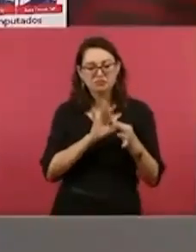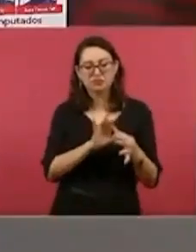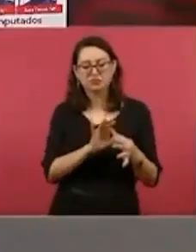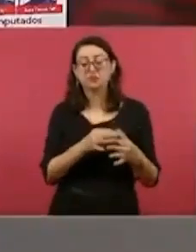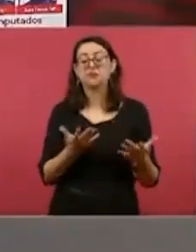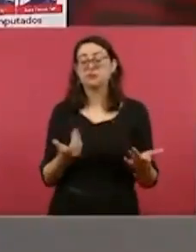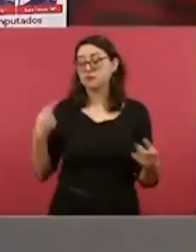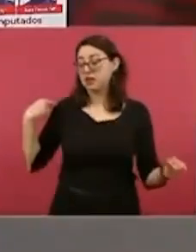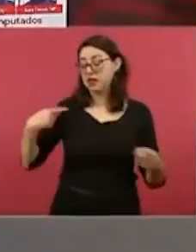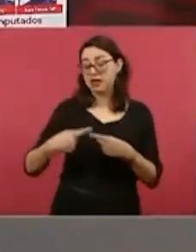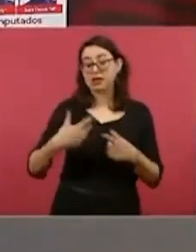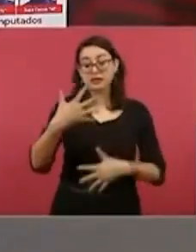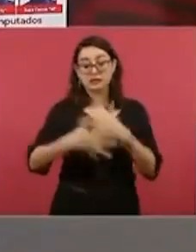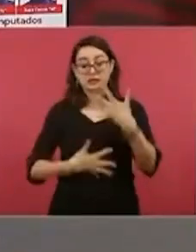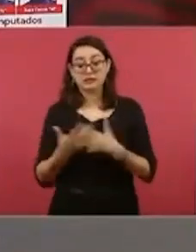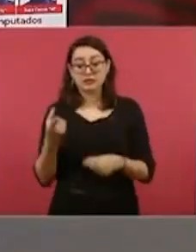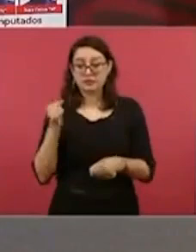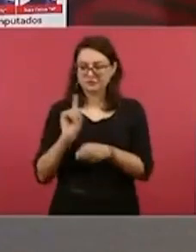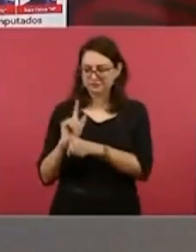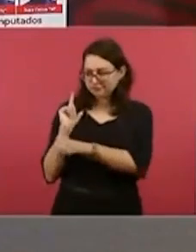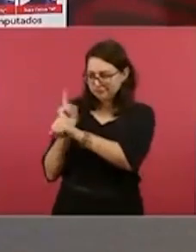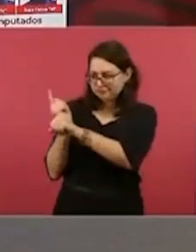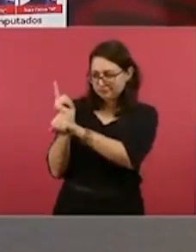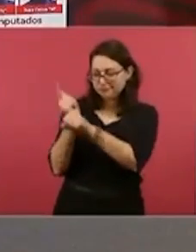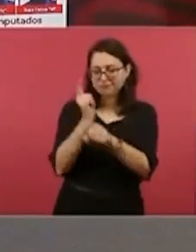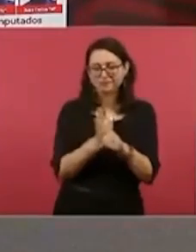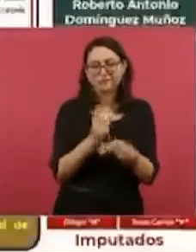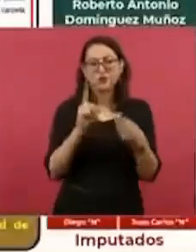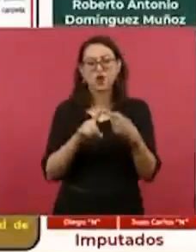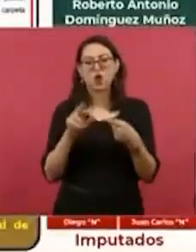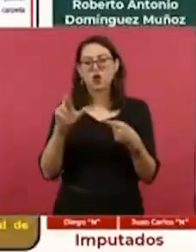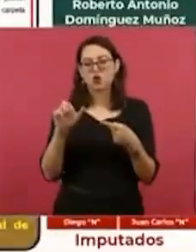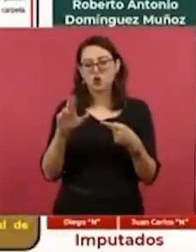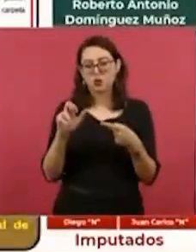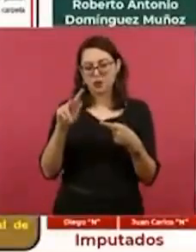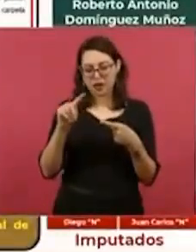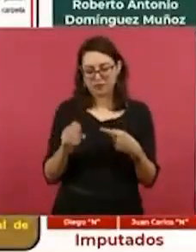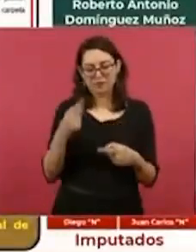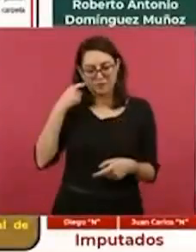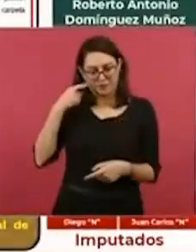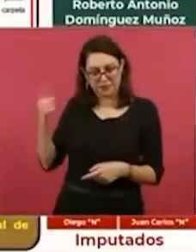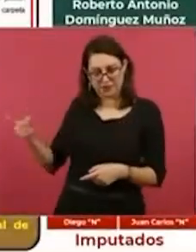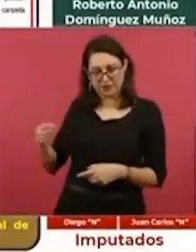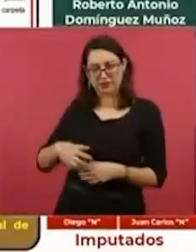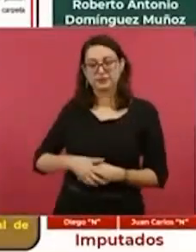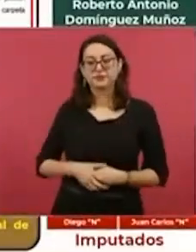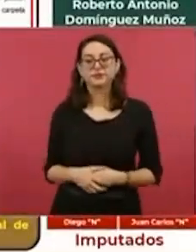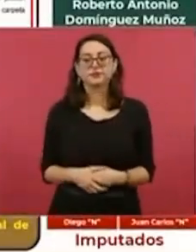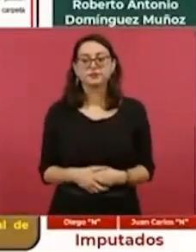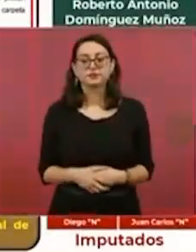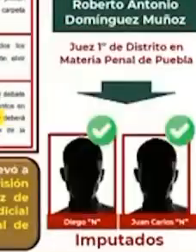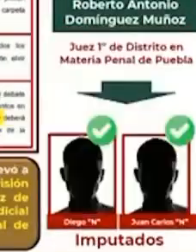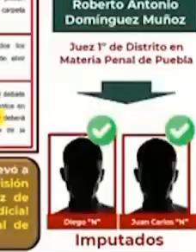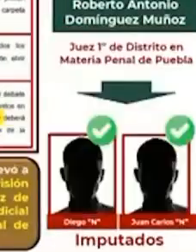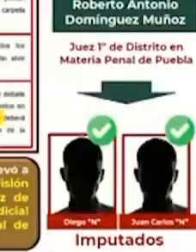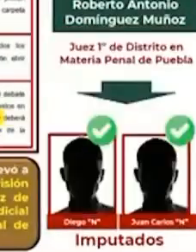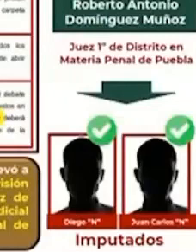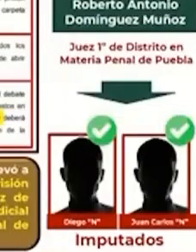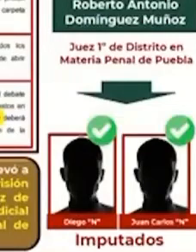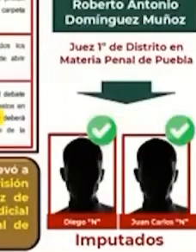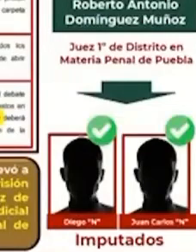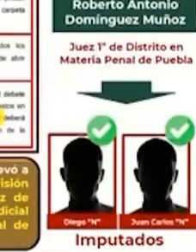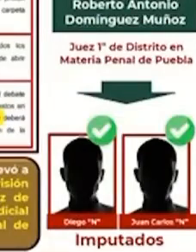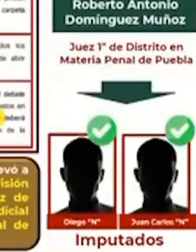el presidente Andrés Manuel López Obrador. Los evidenciaron por favorecer a delincuentes. El subsecretario de Seguridad y Protección Ciudadana,